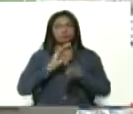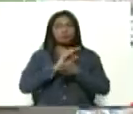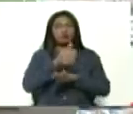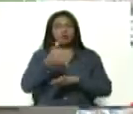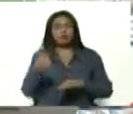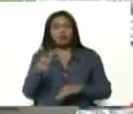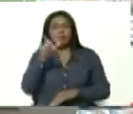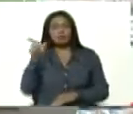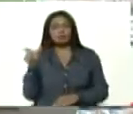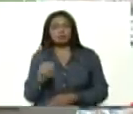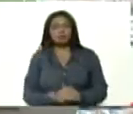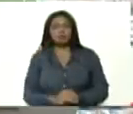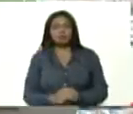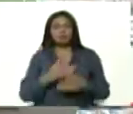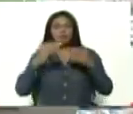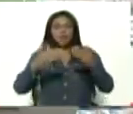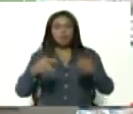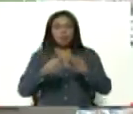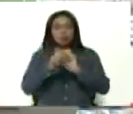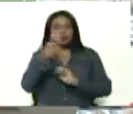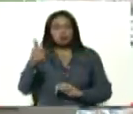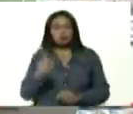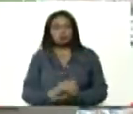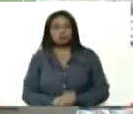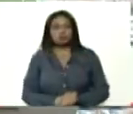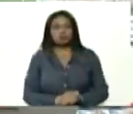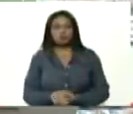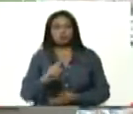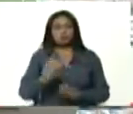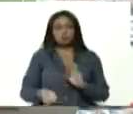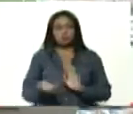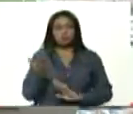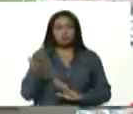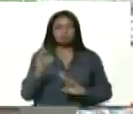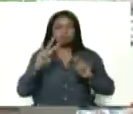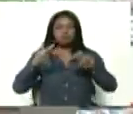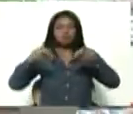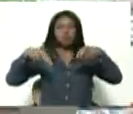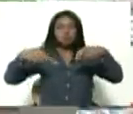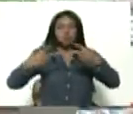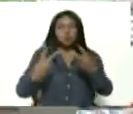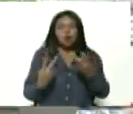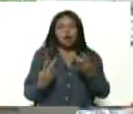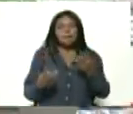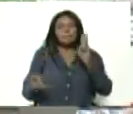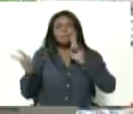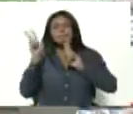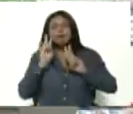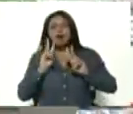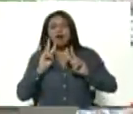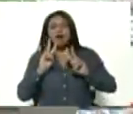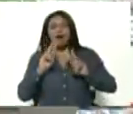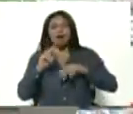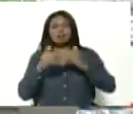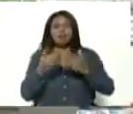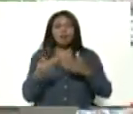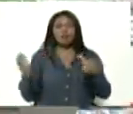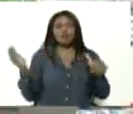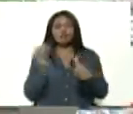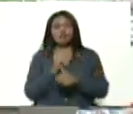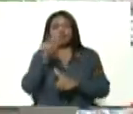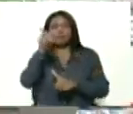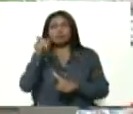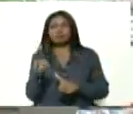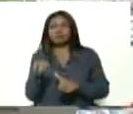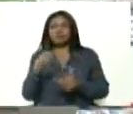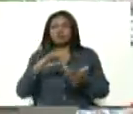caso, el seguimiento de cada caso, por eso es muy importante la reconstrucción epidemiológica a partir de que se detecta un